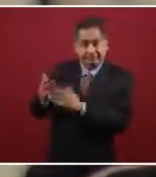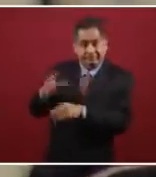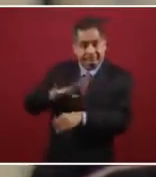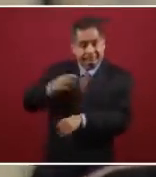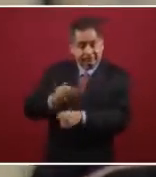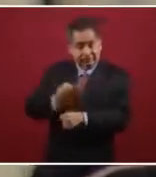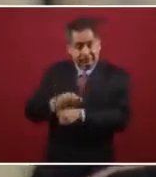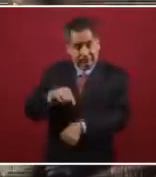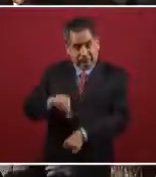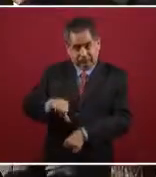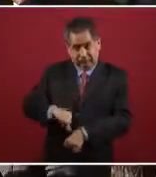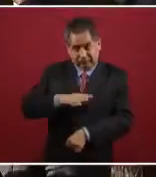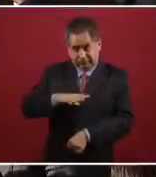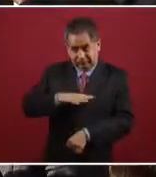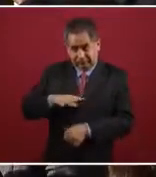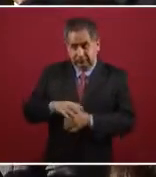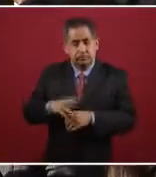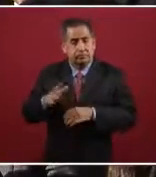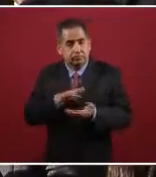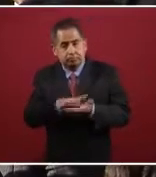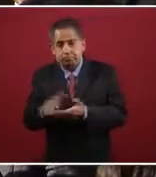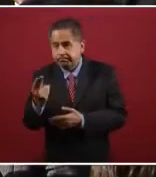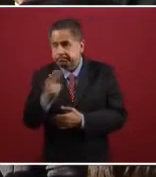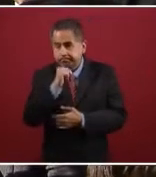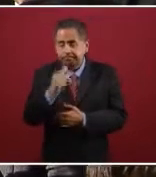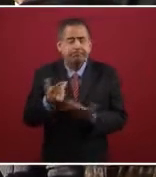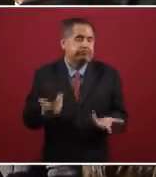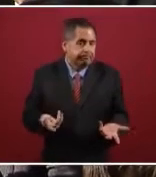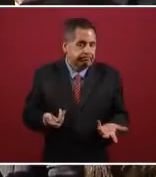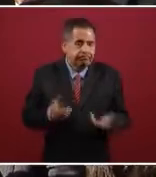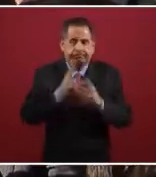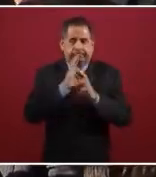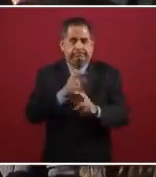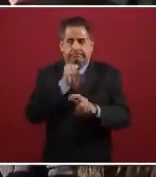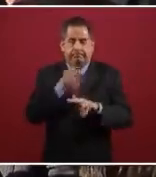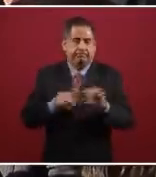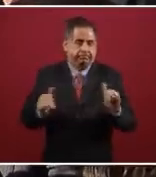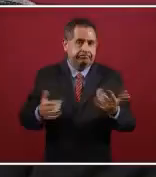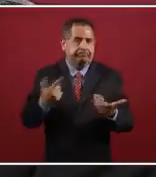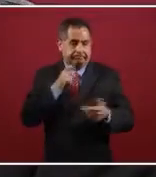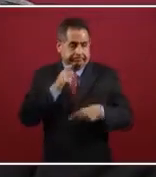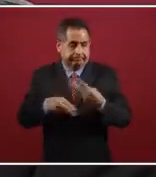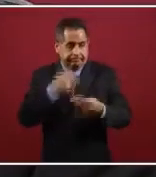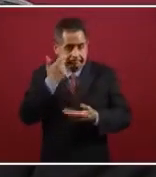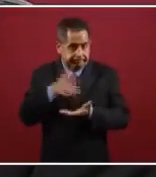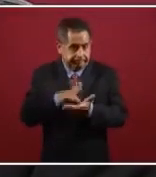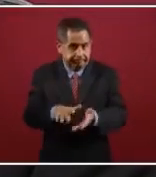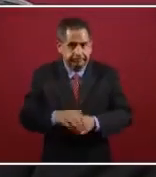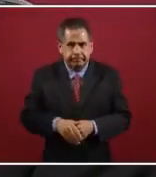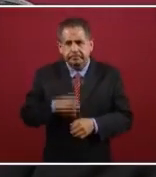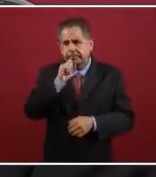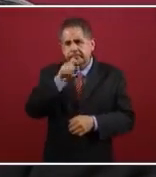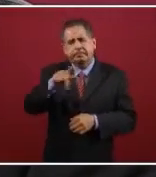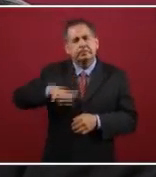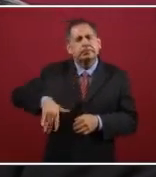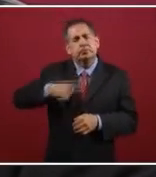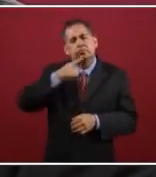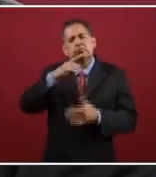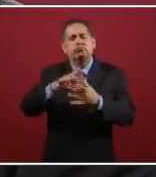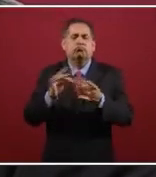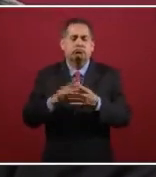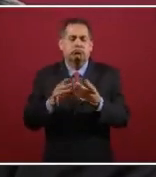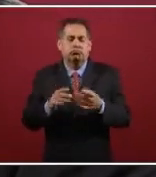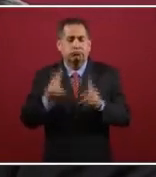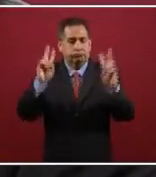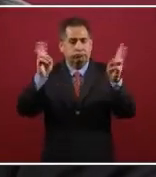requieren su apoyo ya que no han recibido pues nada ninguna respuesta y también comentarle que bueno usted ha hecho todo lo que es sembrando